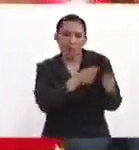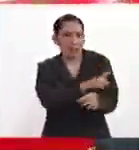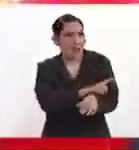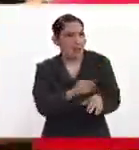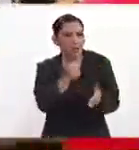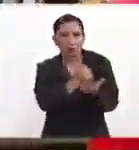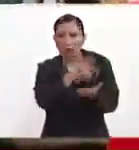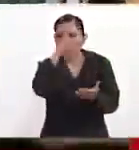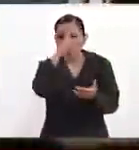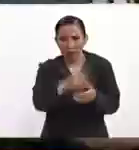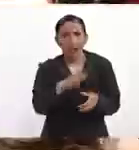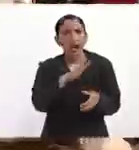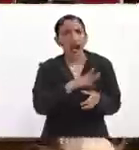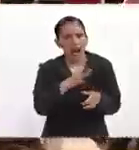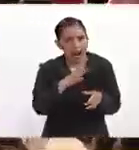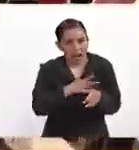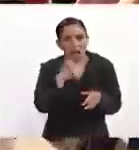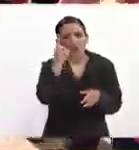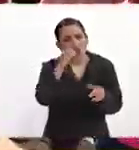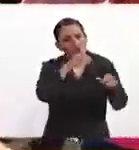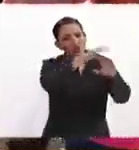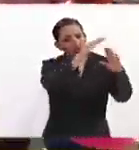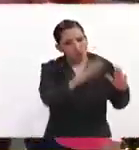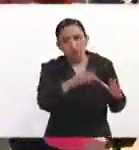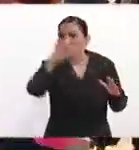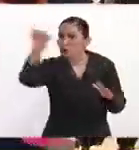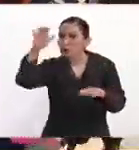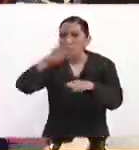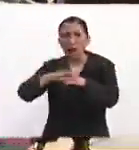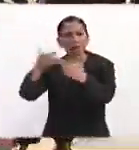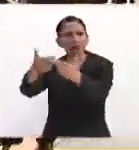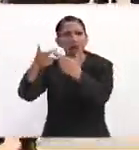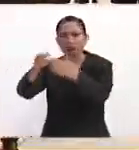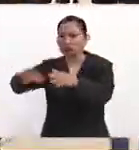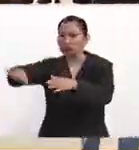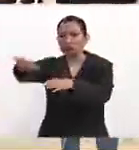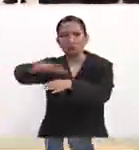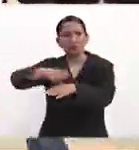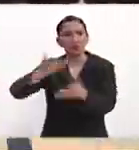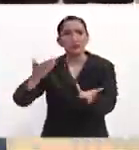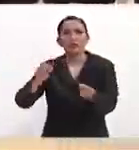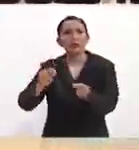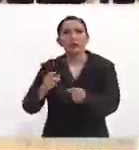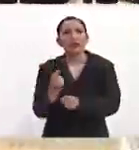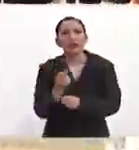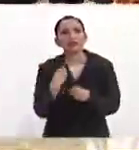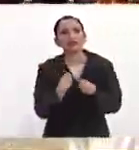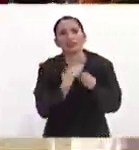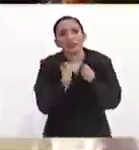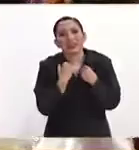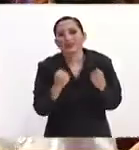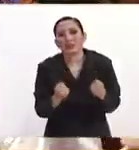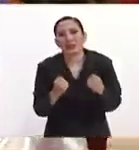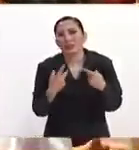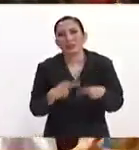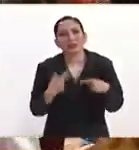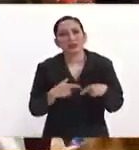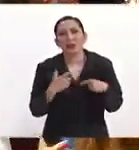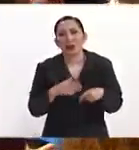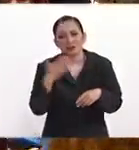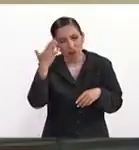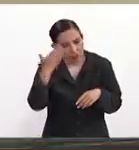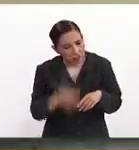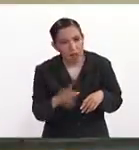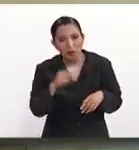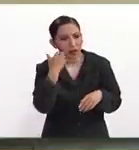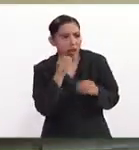Ciudad de México hay al menos un albergue y en otras tienen mucho más. Entonces, no comprometer pues la vida ni la seguridad nuestra. Yo sé que